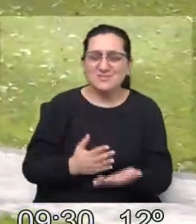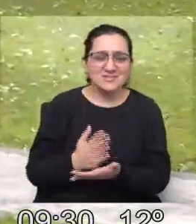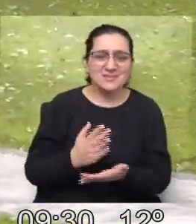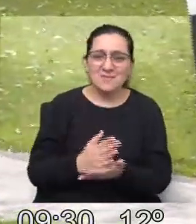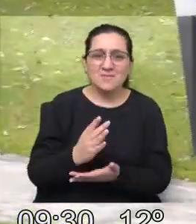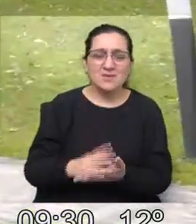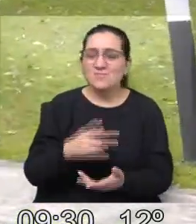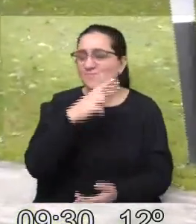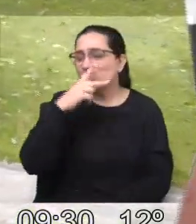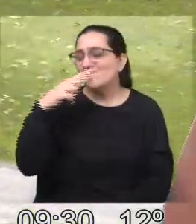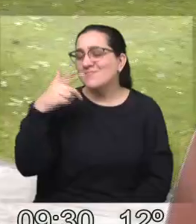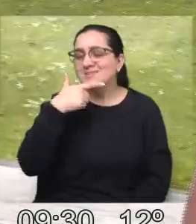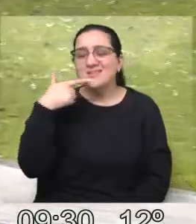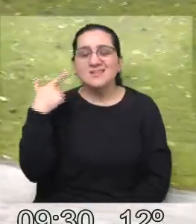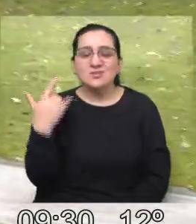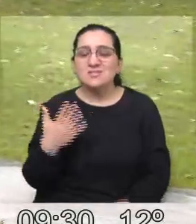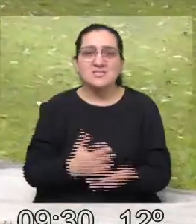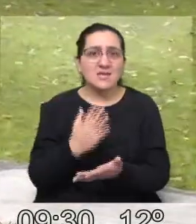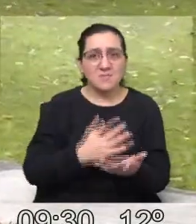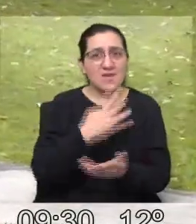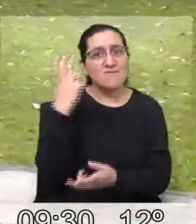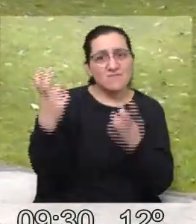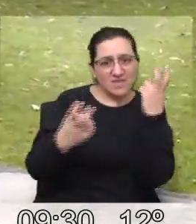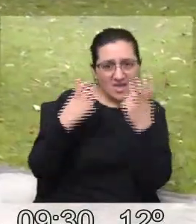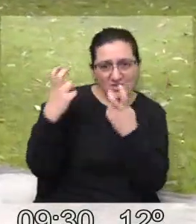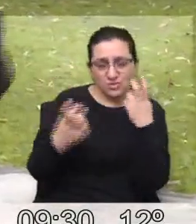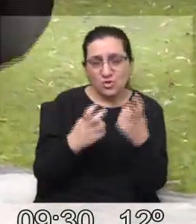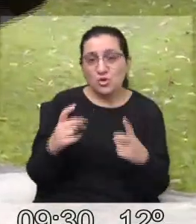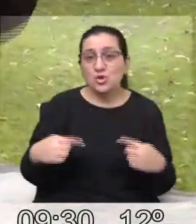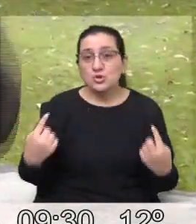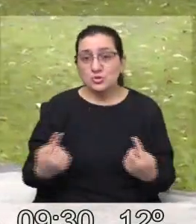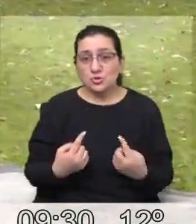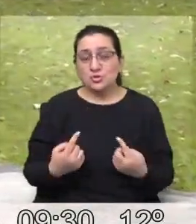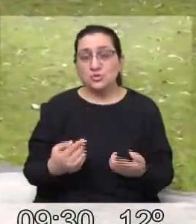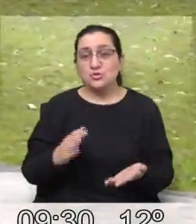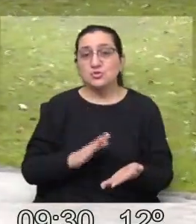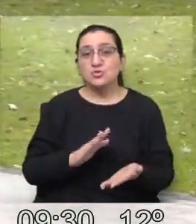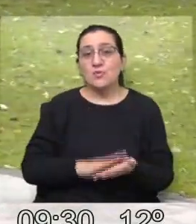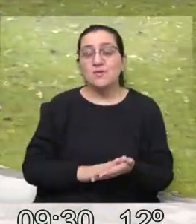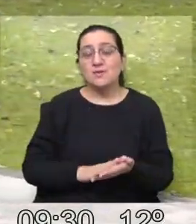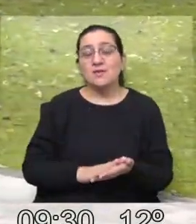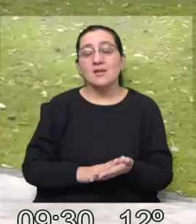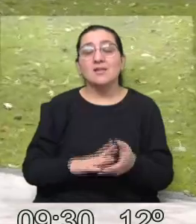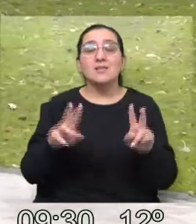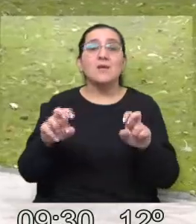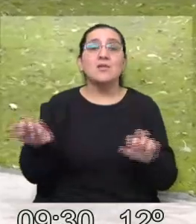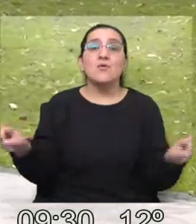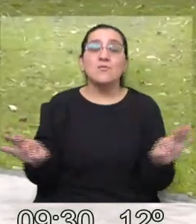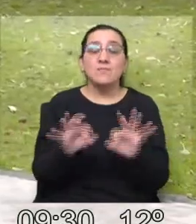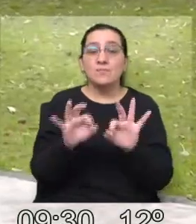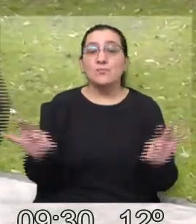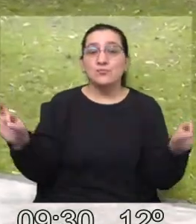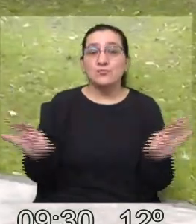huele bien, donde siempre hay viento. Nosotros aquí, Flor, a propósito de la columna de los viernes de Música